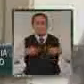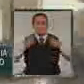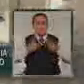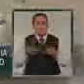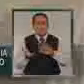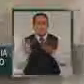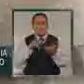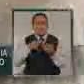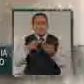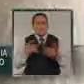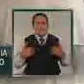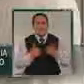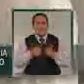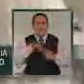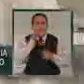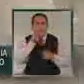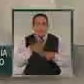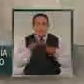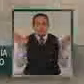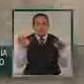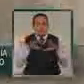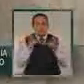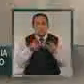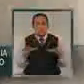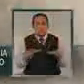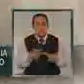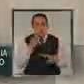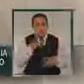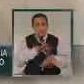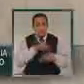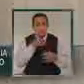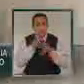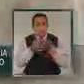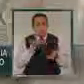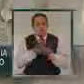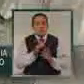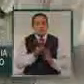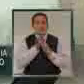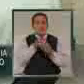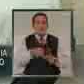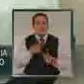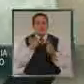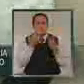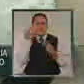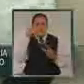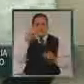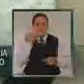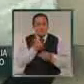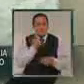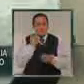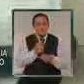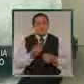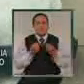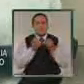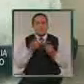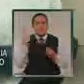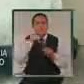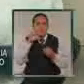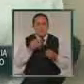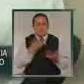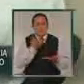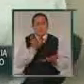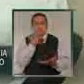masiva muerte de aves marinas. El titular del sector ha afirmado que especialistas se encuentran trabajando los 7 días de la semana para